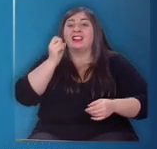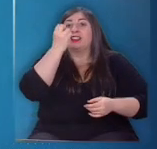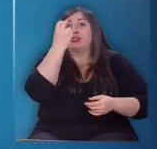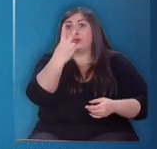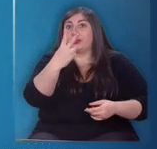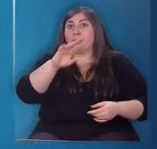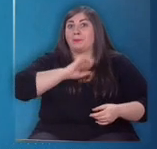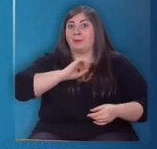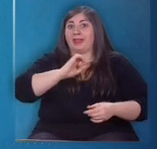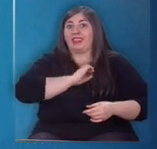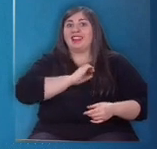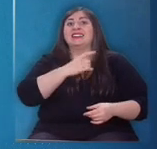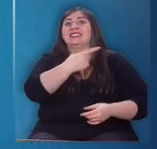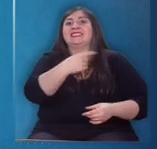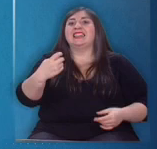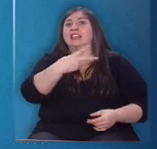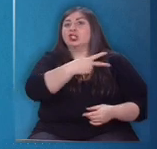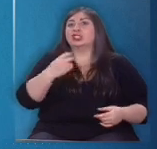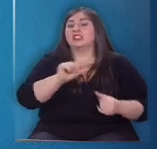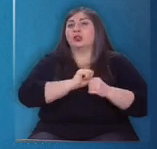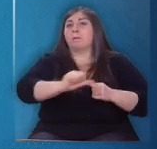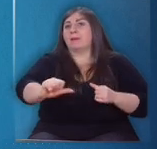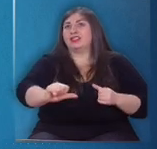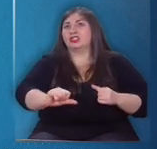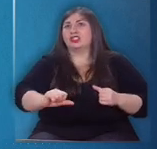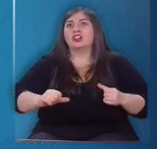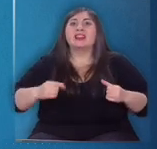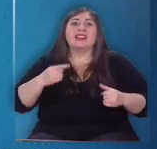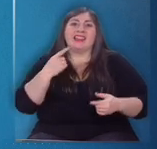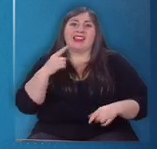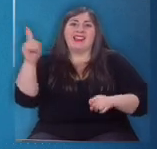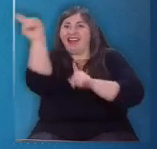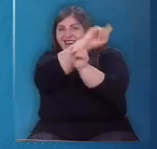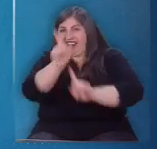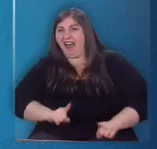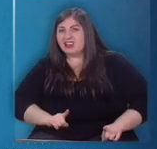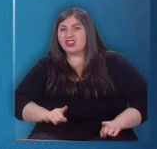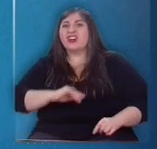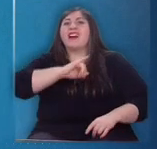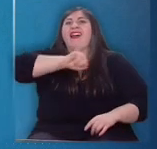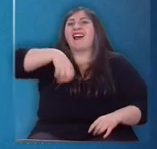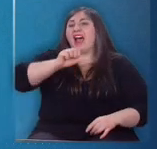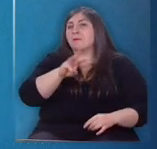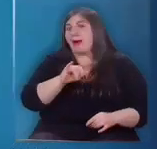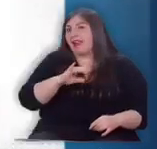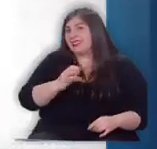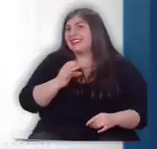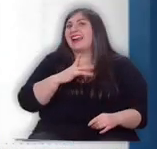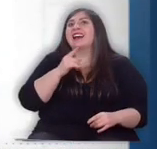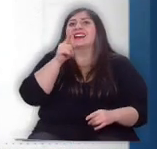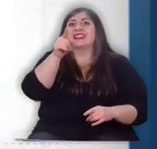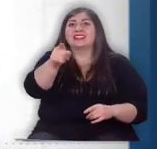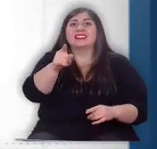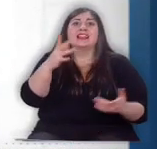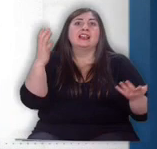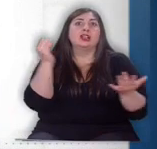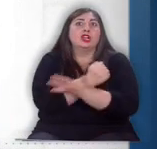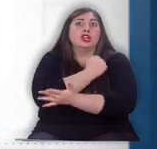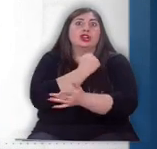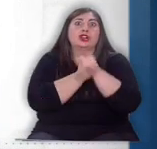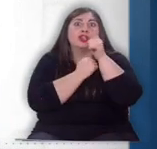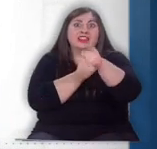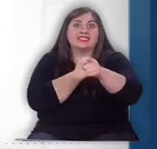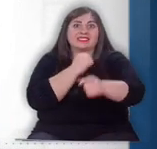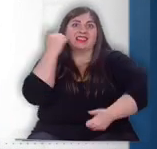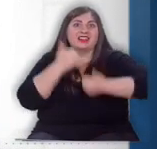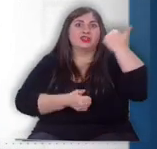Primeras medallas de oro, los 100 y los 200 metros. Bueno, el Rayo jamaicano en su Twitter aprovechó la diferencia que sacó en esa carrera con